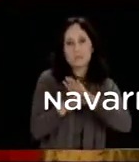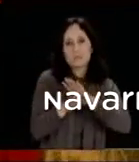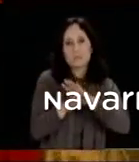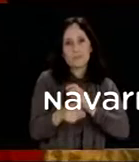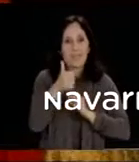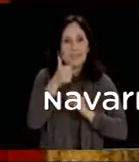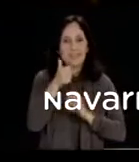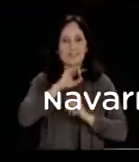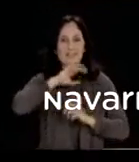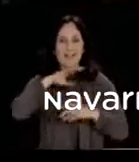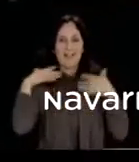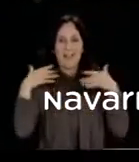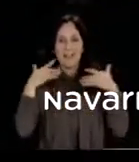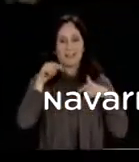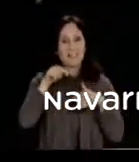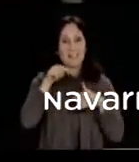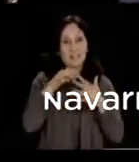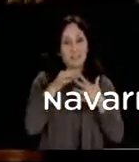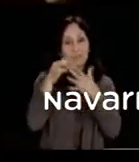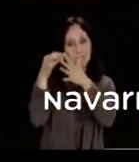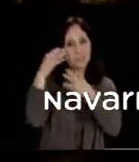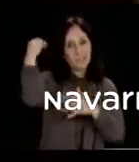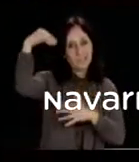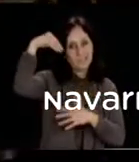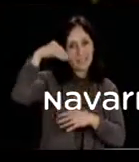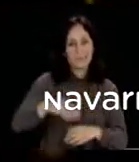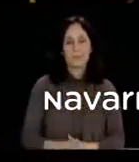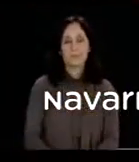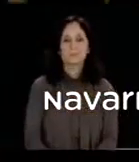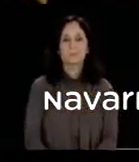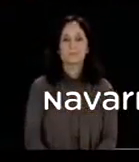la alegría, y Estella es pionera.